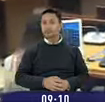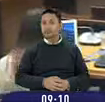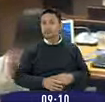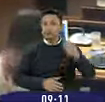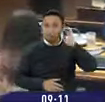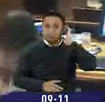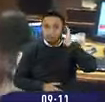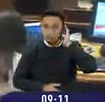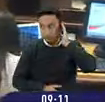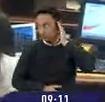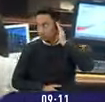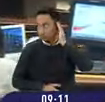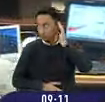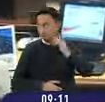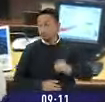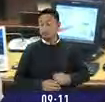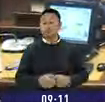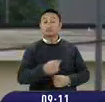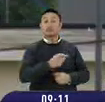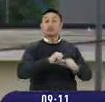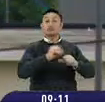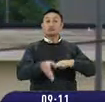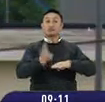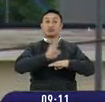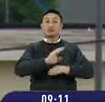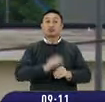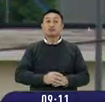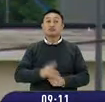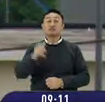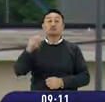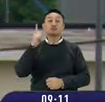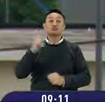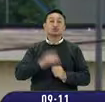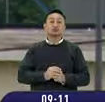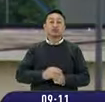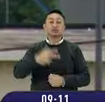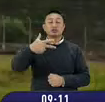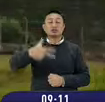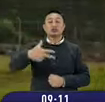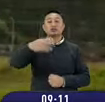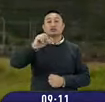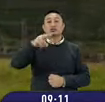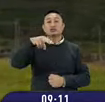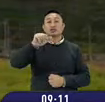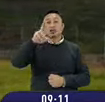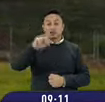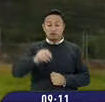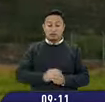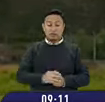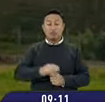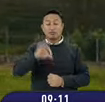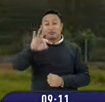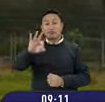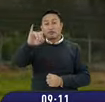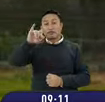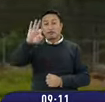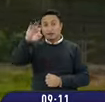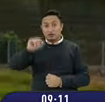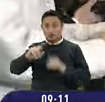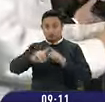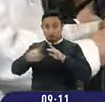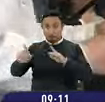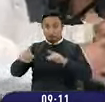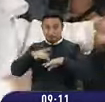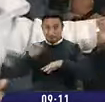En la Asamblea Nacional aseguran que la fuga del cabecilla de los choneros, alias Fito, de la penitenciaría del Litoral, no quedará